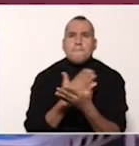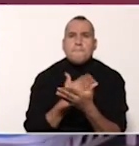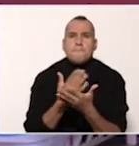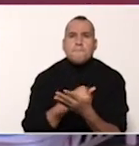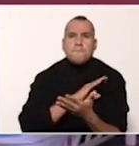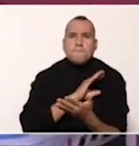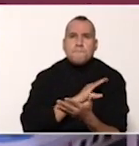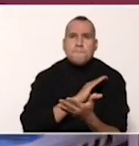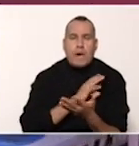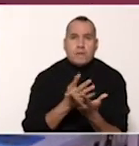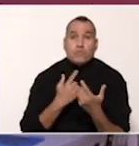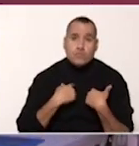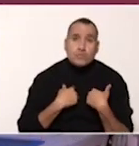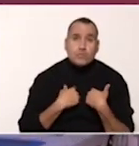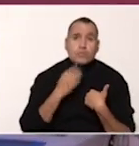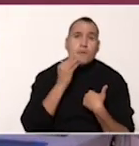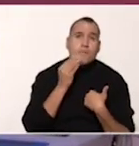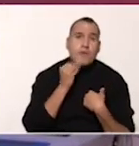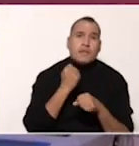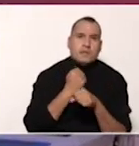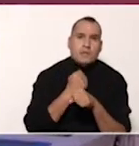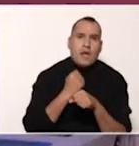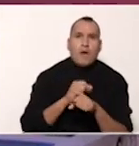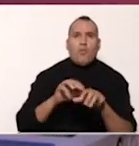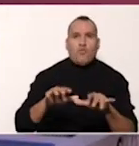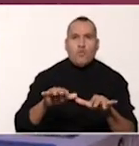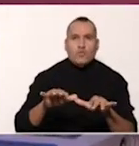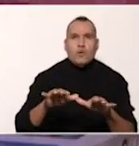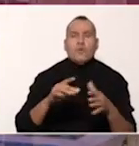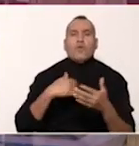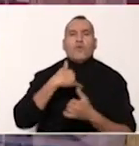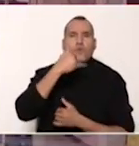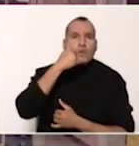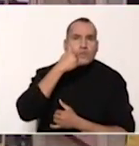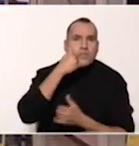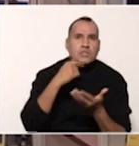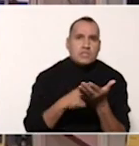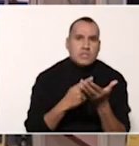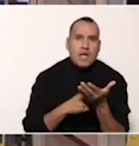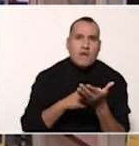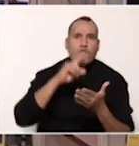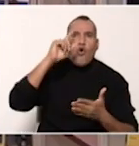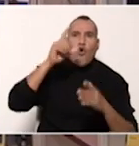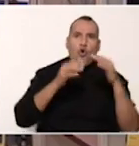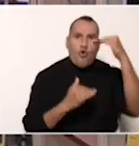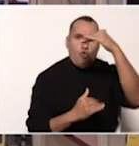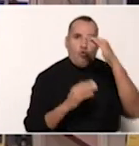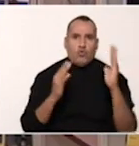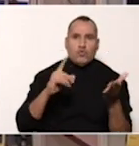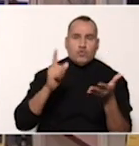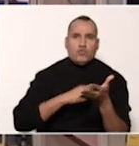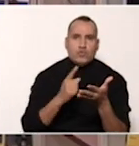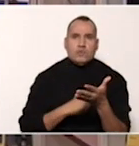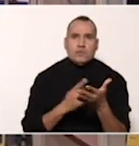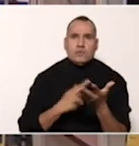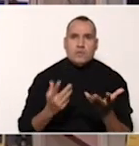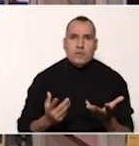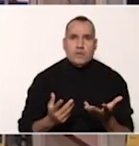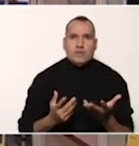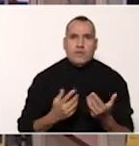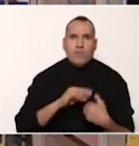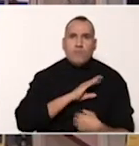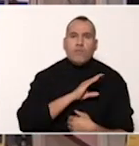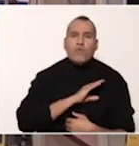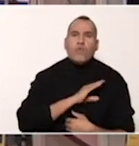hasta equipos de escritorio, para mantenernos informados a través del uso del Internet, utilizando para ello las páginas